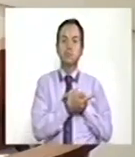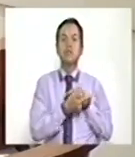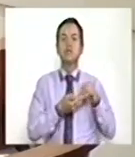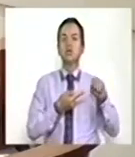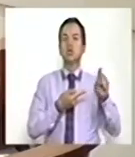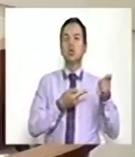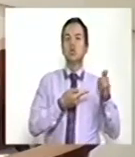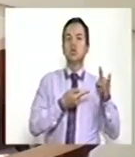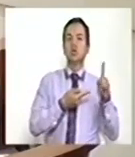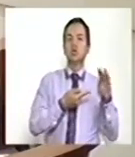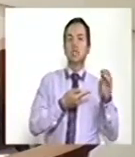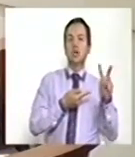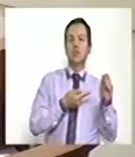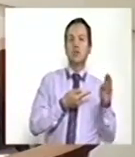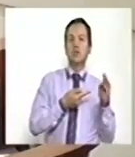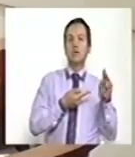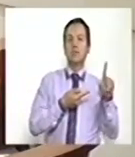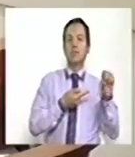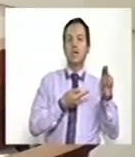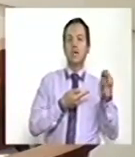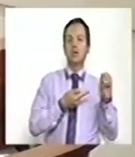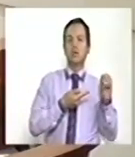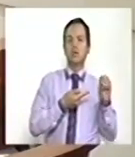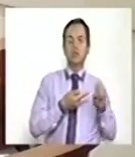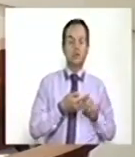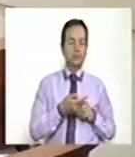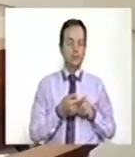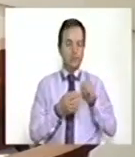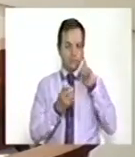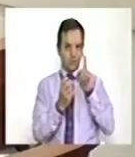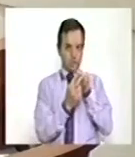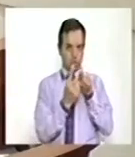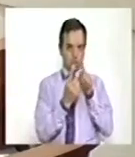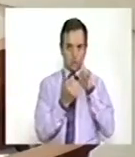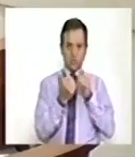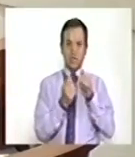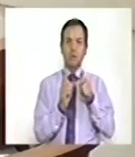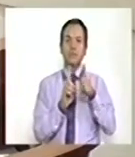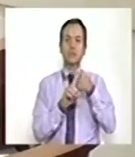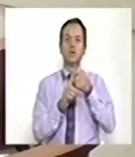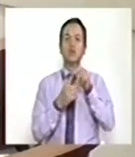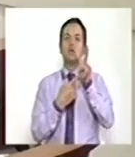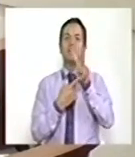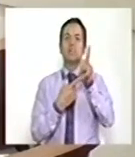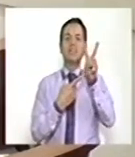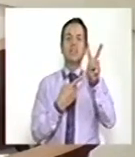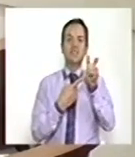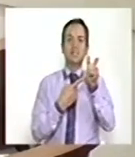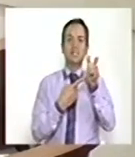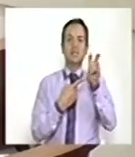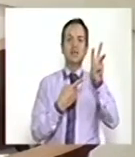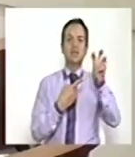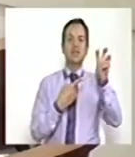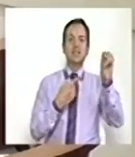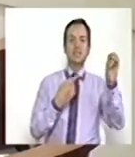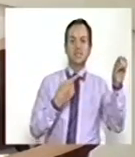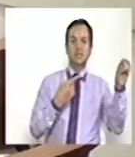Fernández. Y nos enfocamos en dos, el 27700 y el 39768.